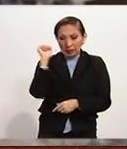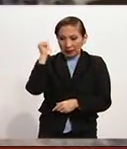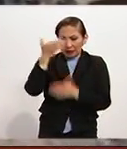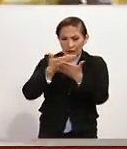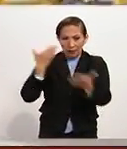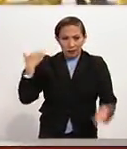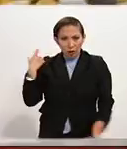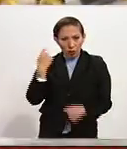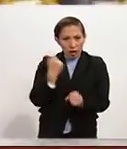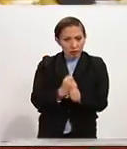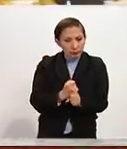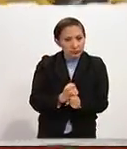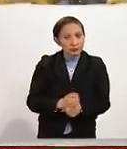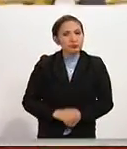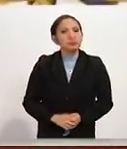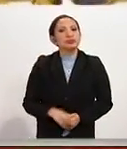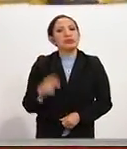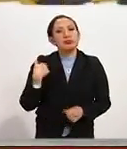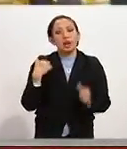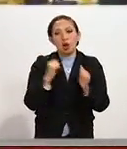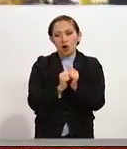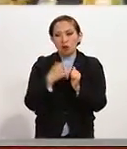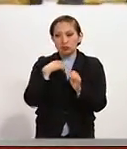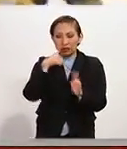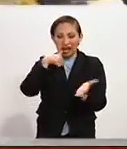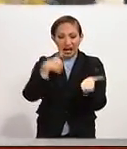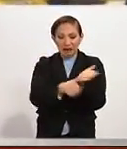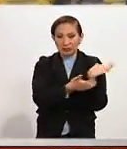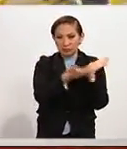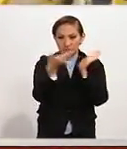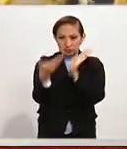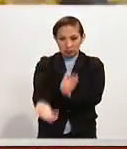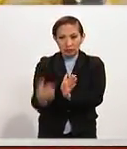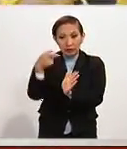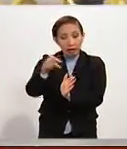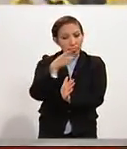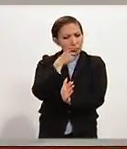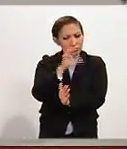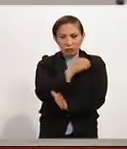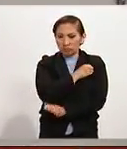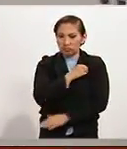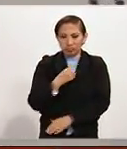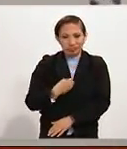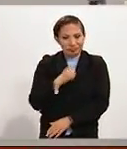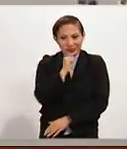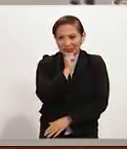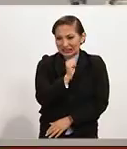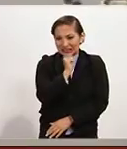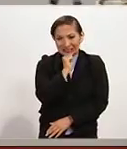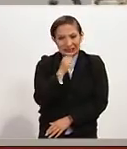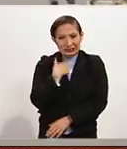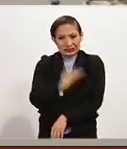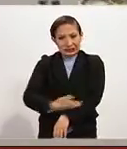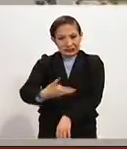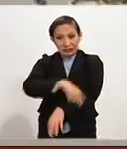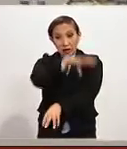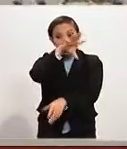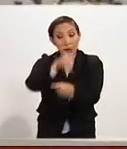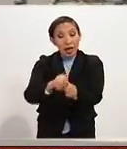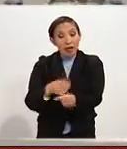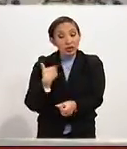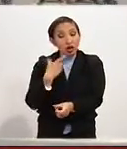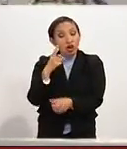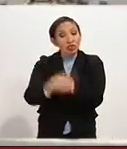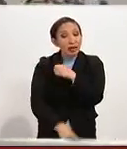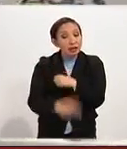septiembre del año pasado. A través de un comunicado, destacó que no se ha cumplido con la reparación integral del daño